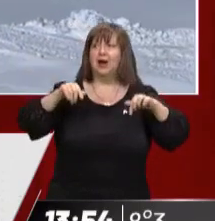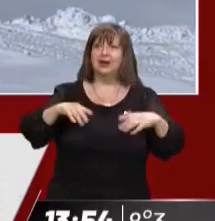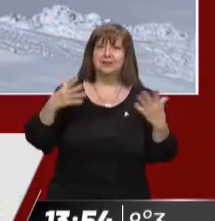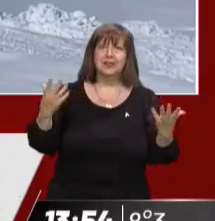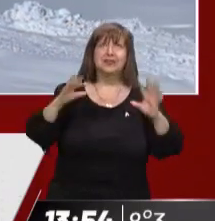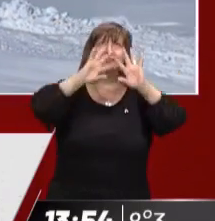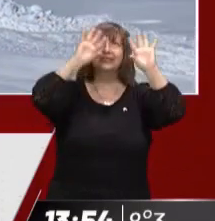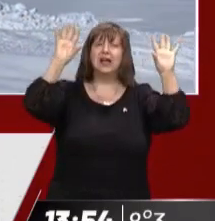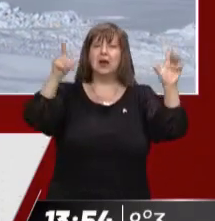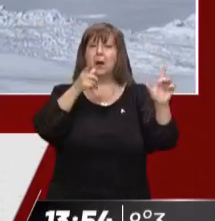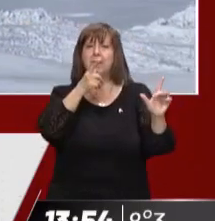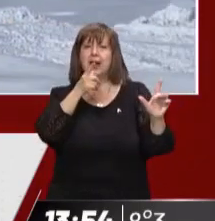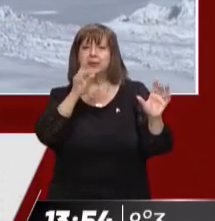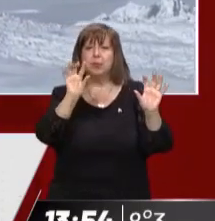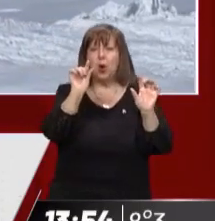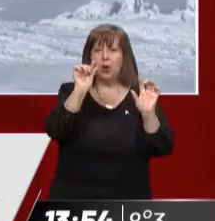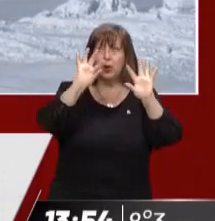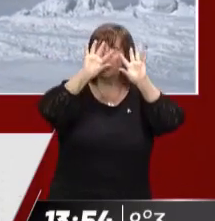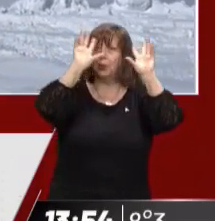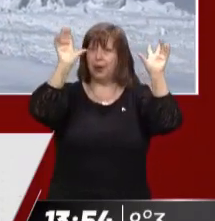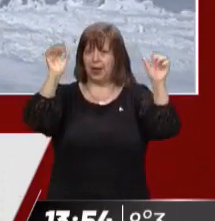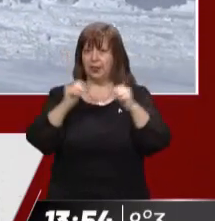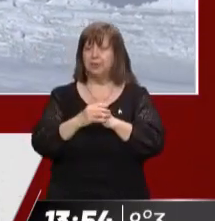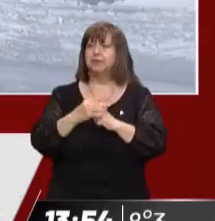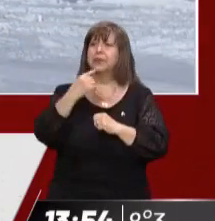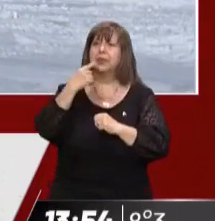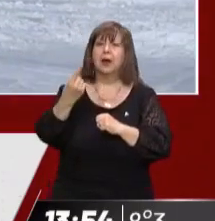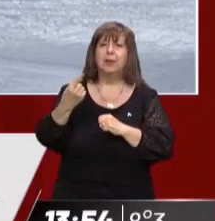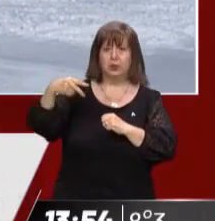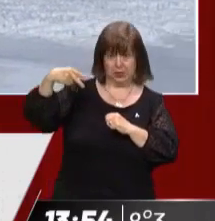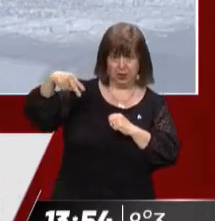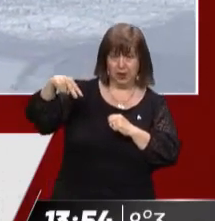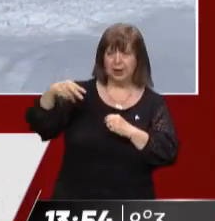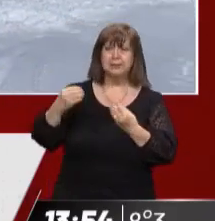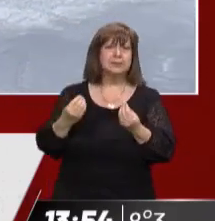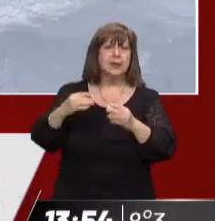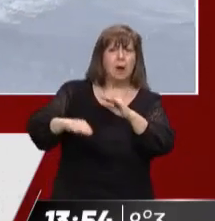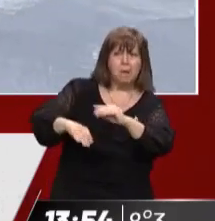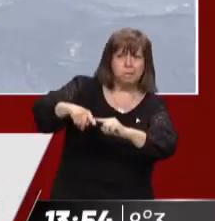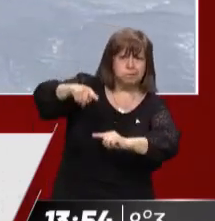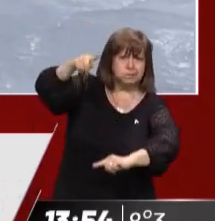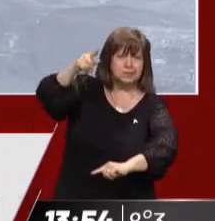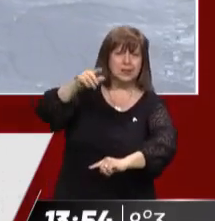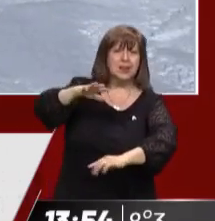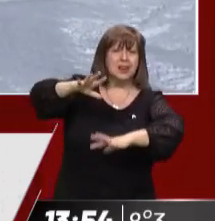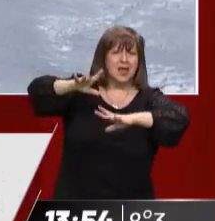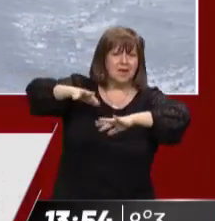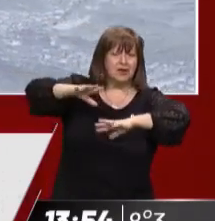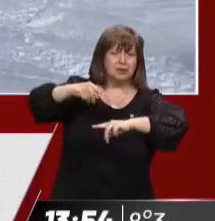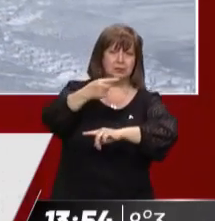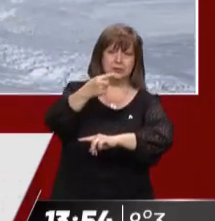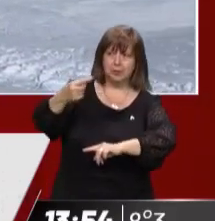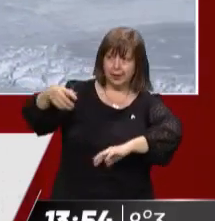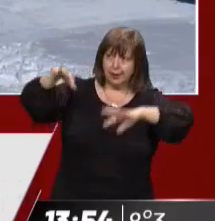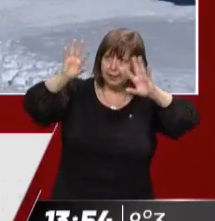un cielo parcial cubierto. ¿Qué acumulación hay hasta este momento? Porque estuvimos hablando desde la semana pasada,